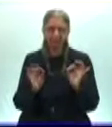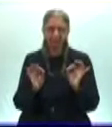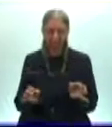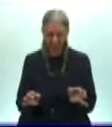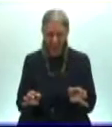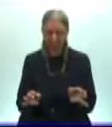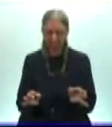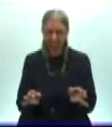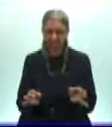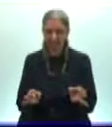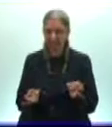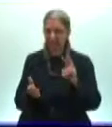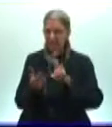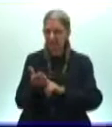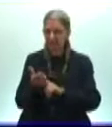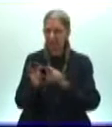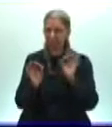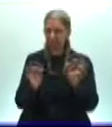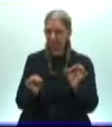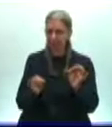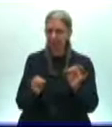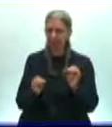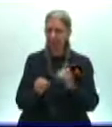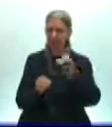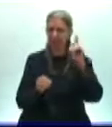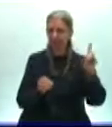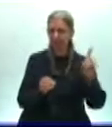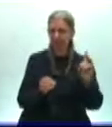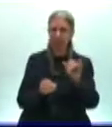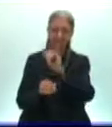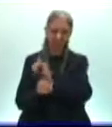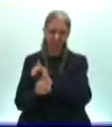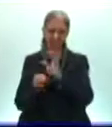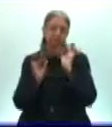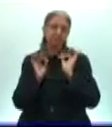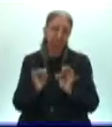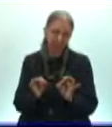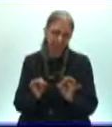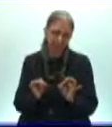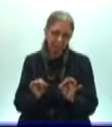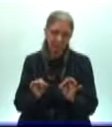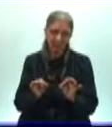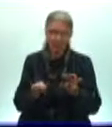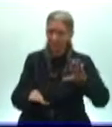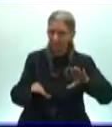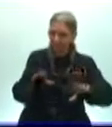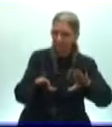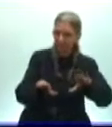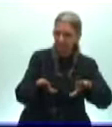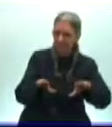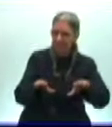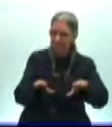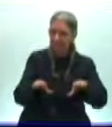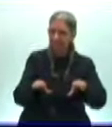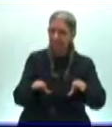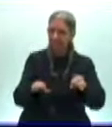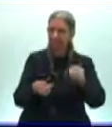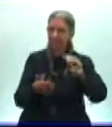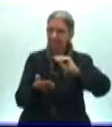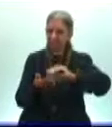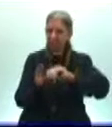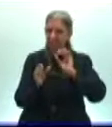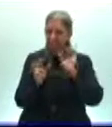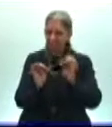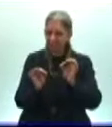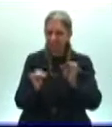cada miembro de una inecuación, se obtiene una inecuación equivalente, es decir, que van a tener el